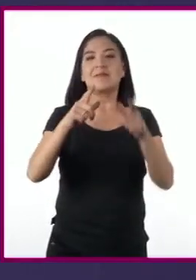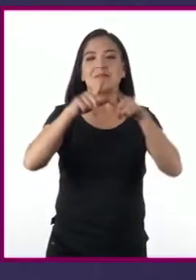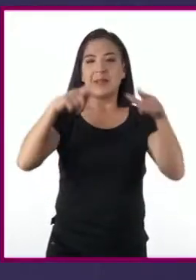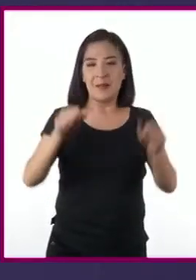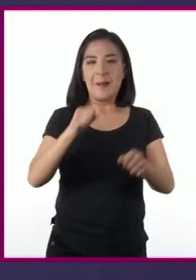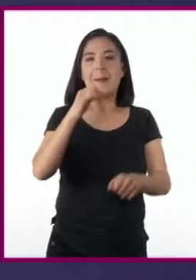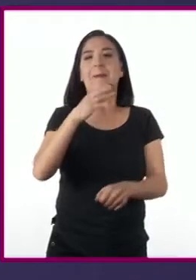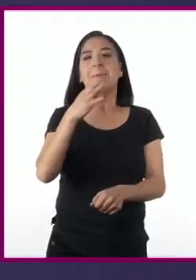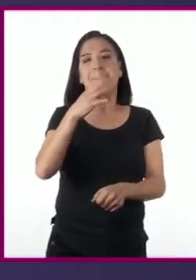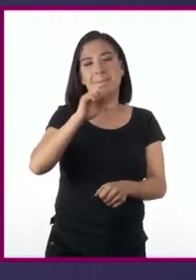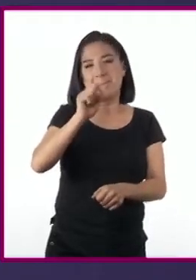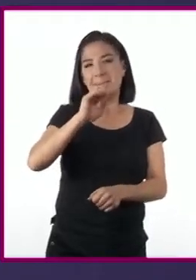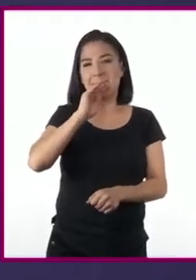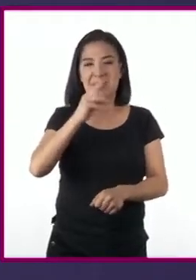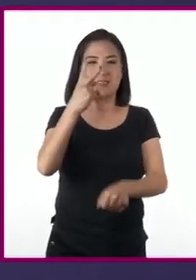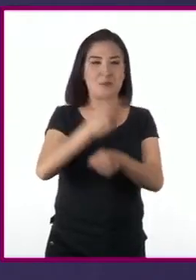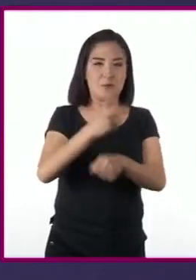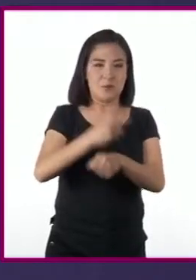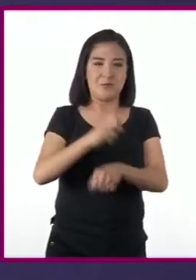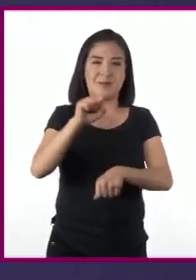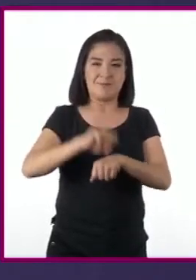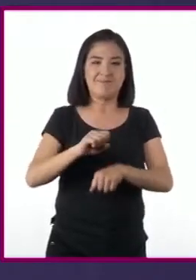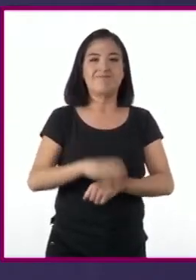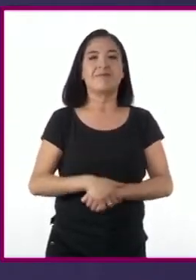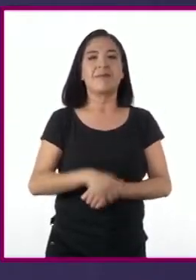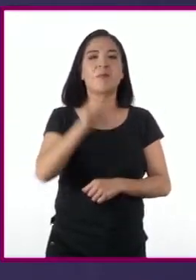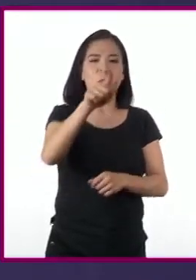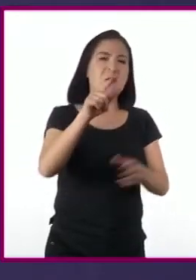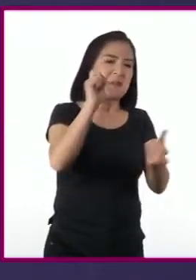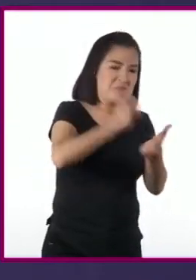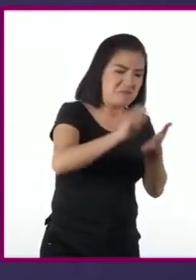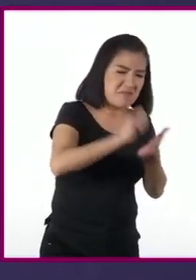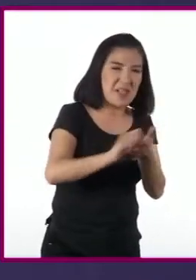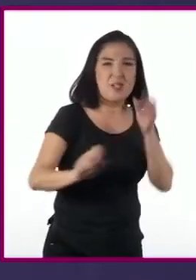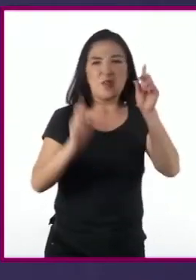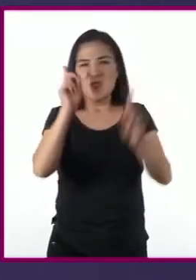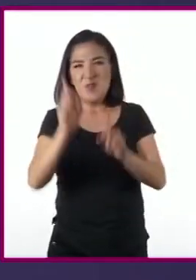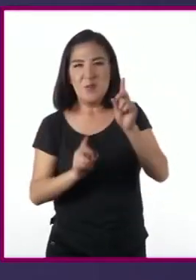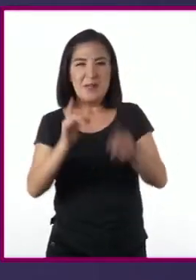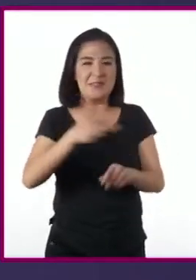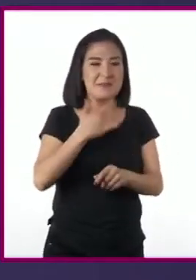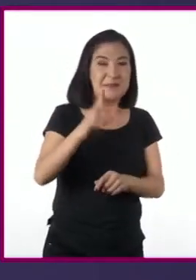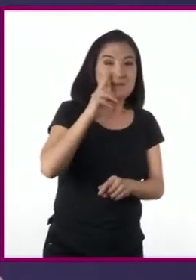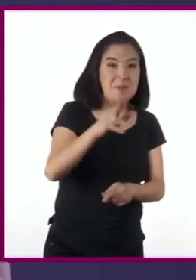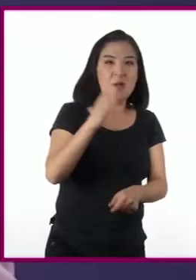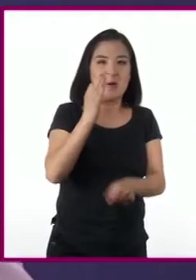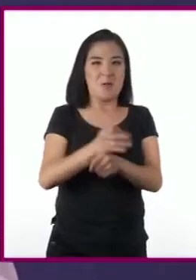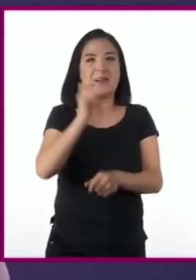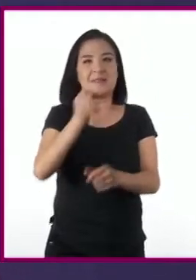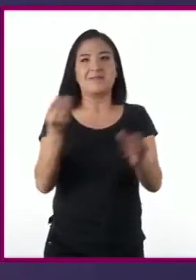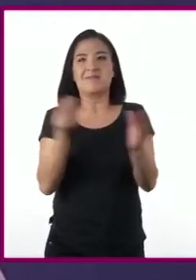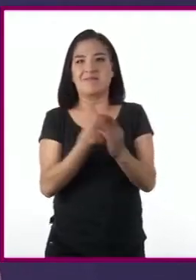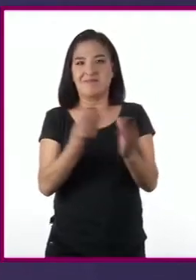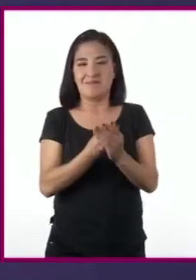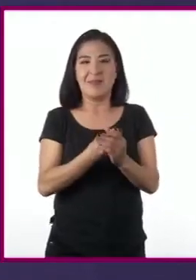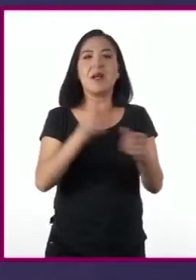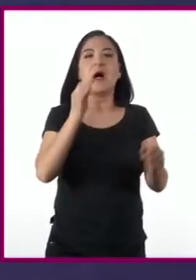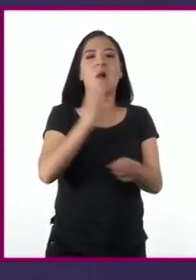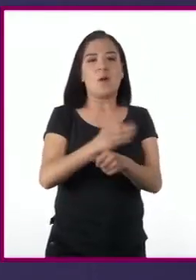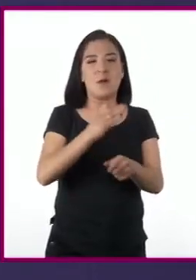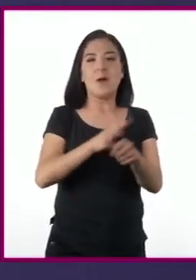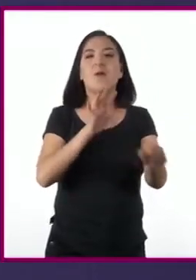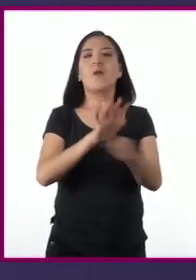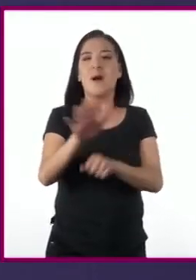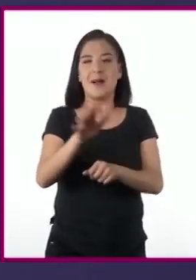Materna segundo grado. Registren las dudas, inquietudes o dificultades que surjan sobre los planteamientos en esta